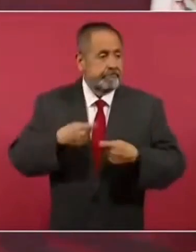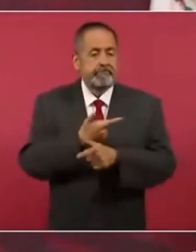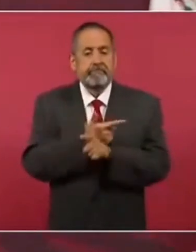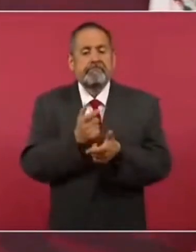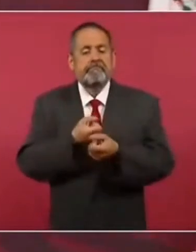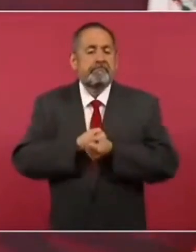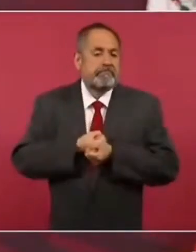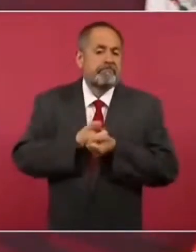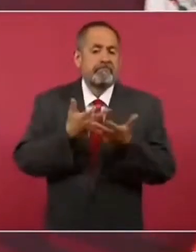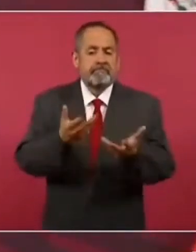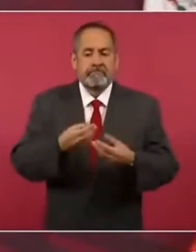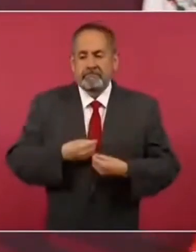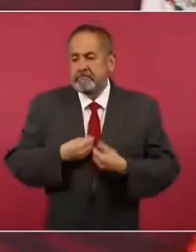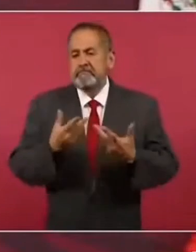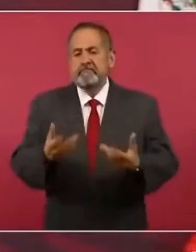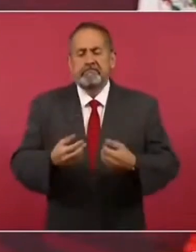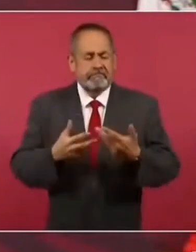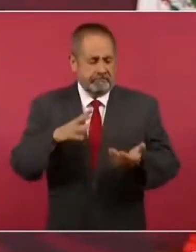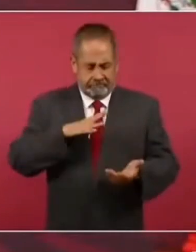expresión.